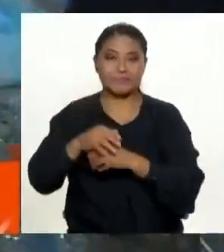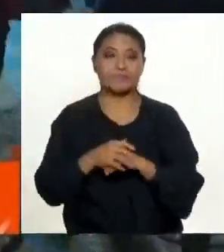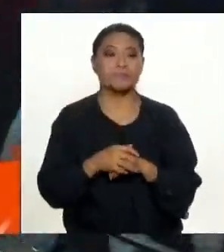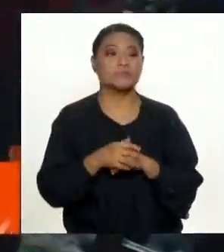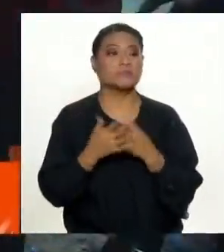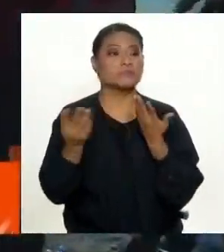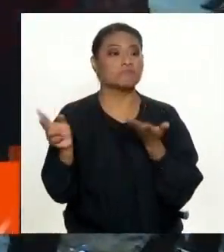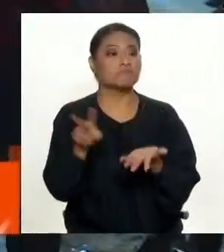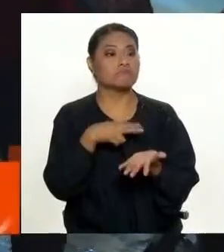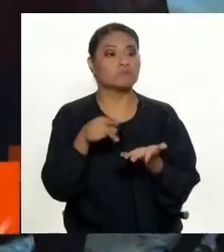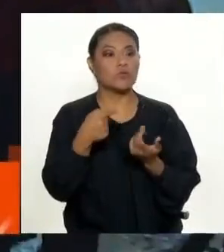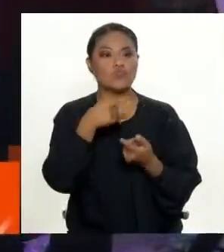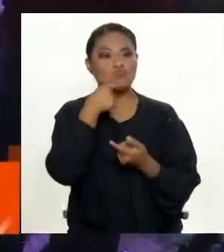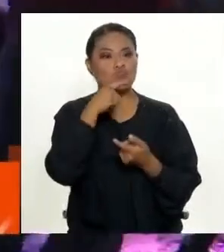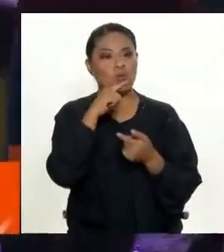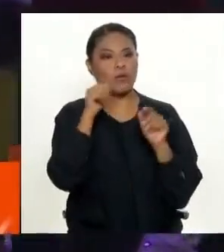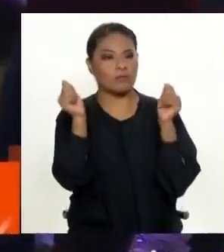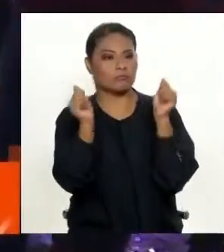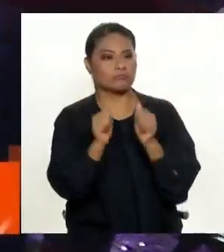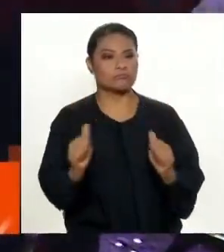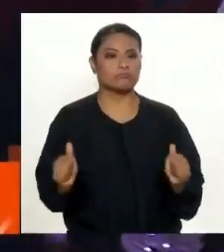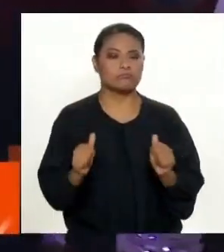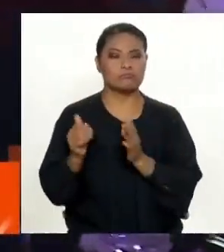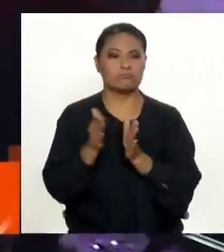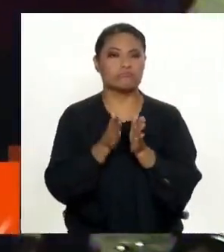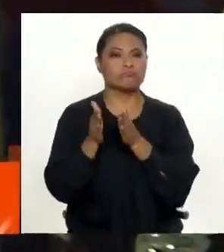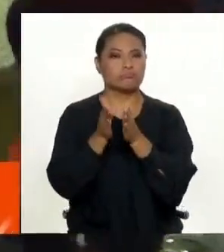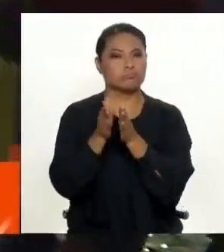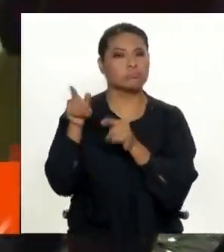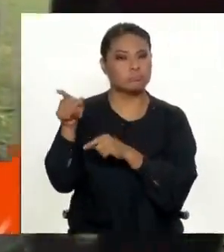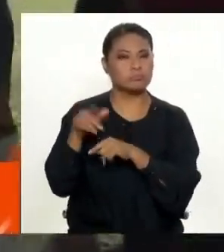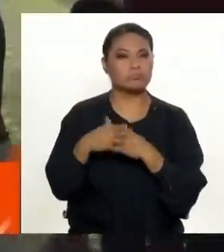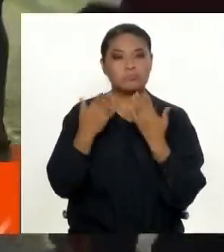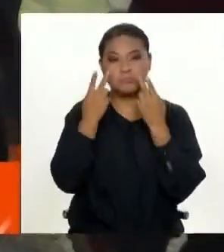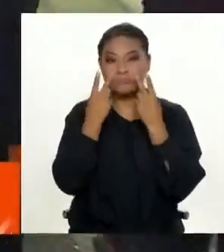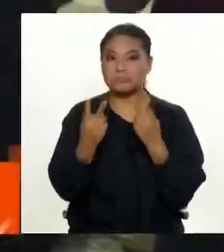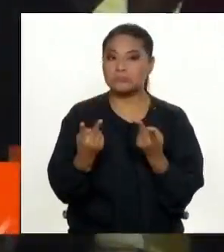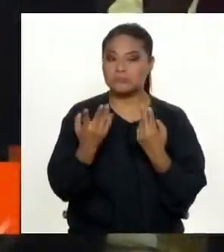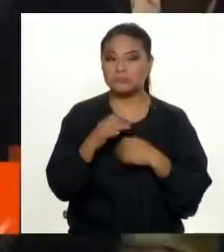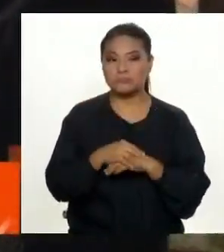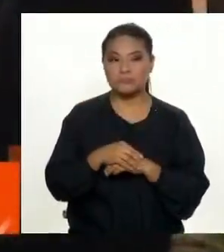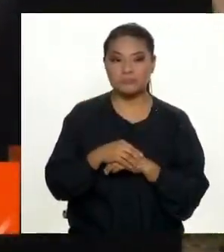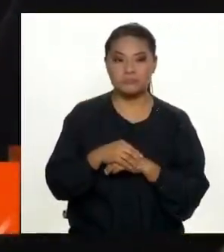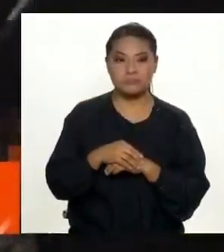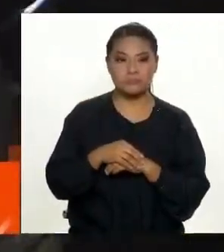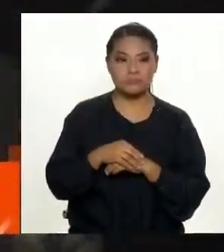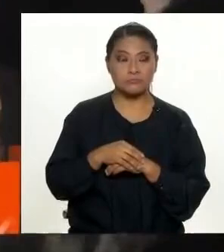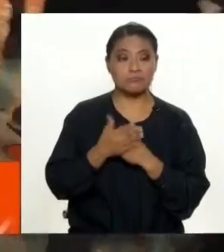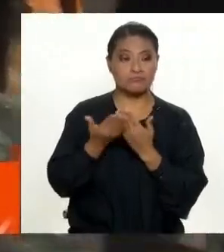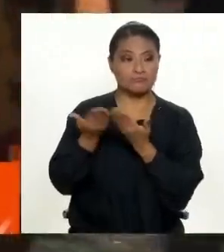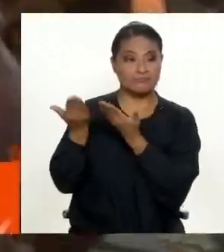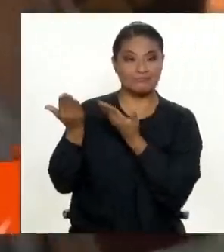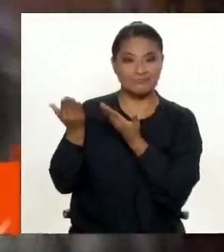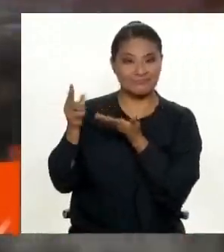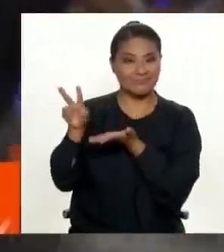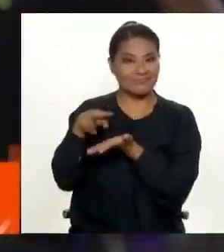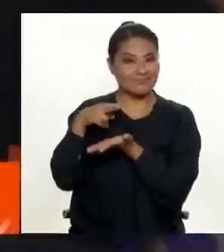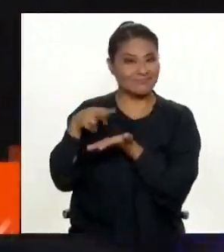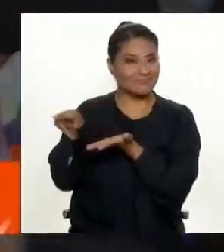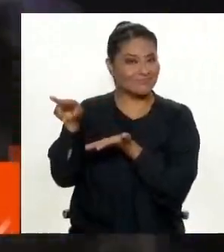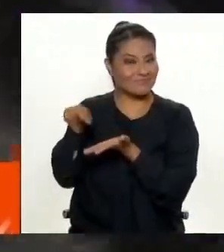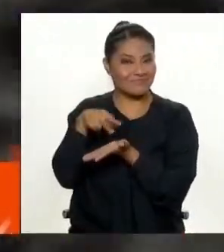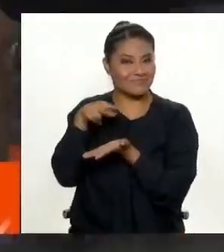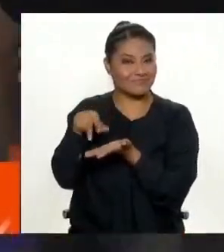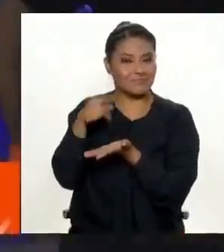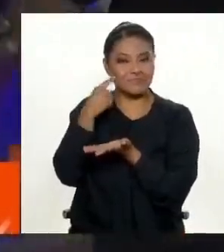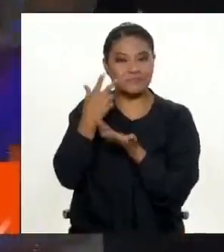baile las Pucalpinas, ¿no? Como es claro, el baile tradicional. Un bailecito. Ahí están, mira, ¿ves? Ahí está, ahí echamos. O por ahí queremos